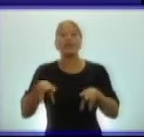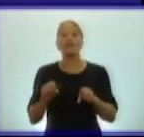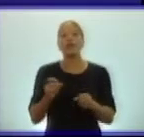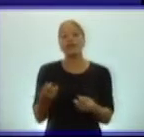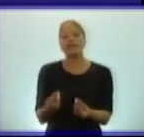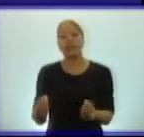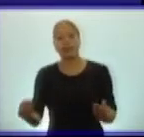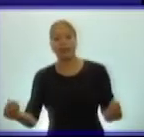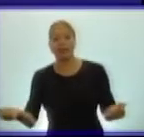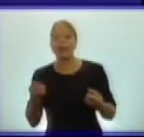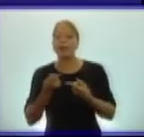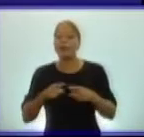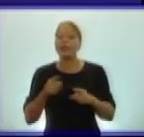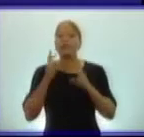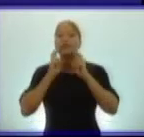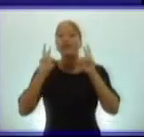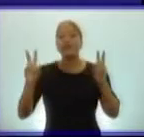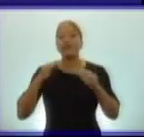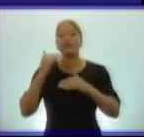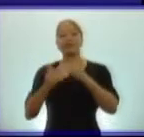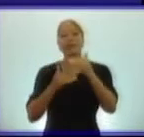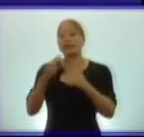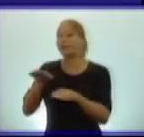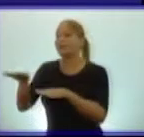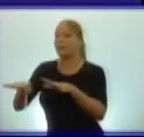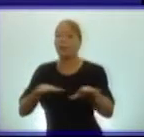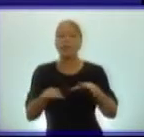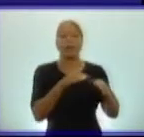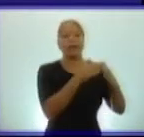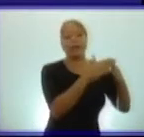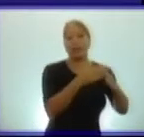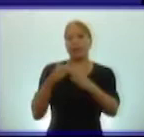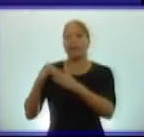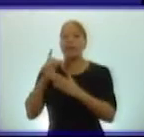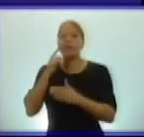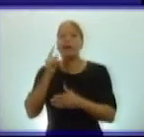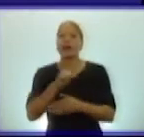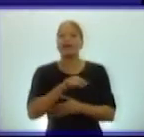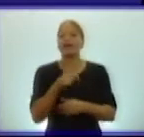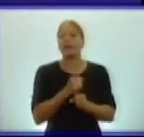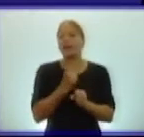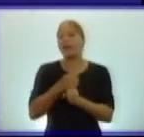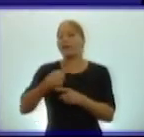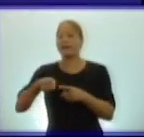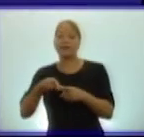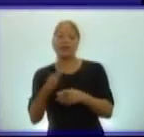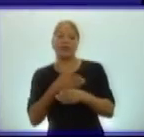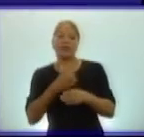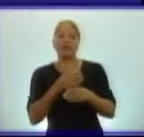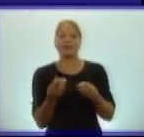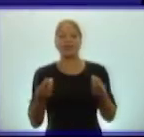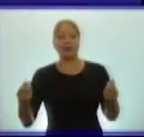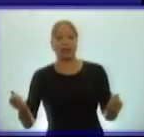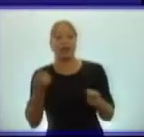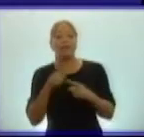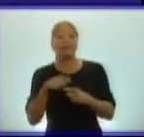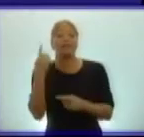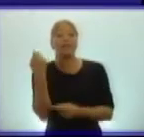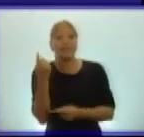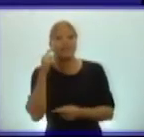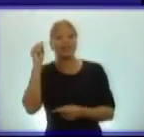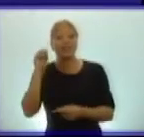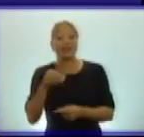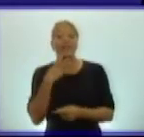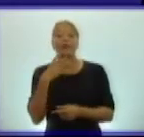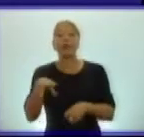por eso que vivían entonces transitando de lugar a lugar para ir conquistando esas nuevas tierras. Pero esa necesidad, queridos estudiantes, de